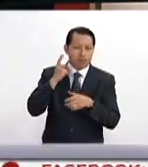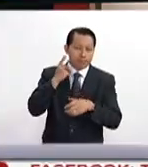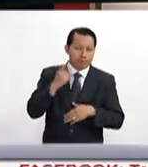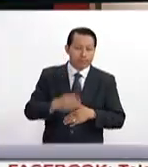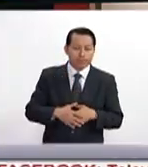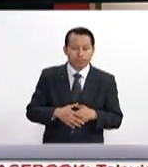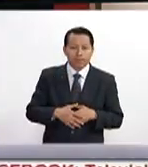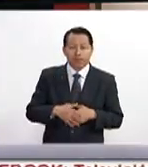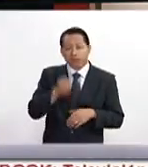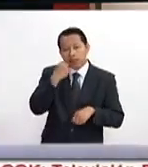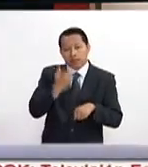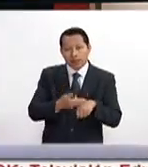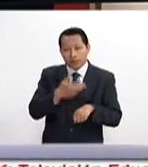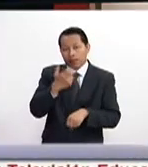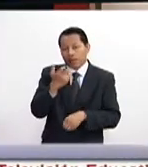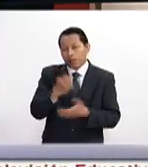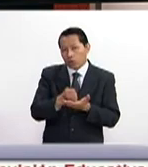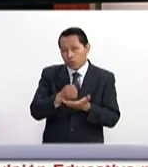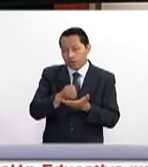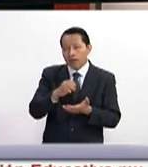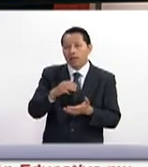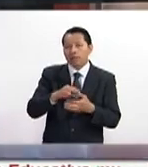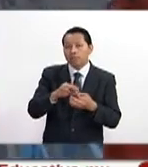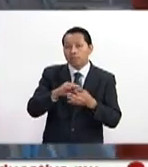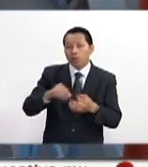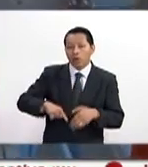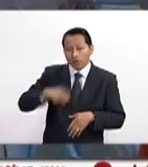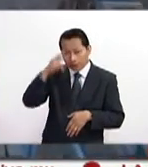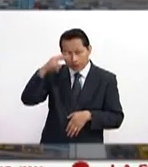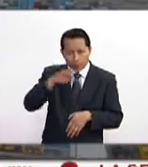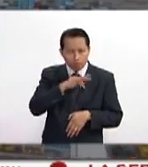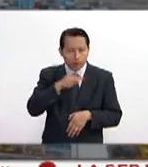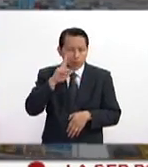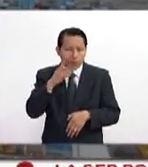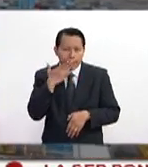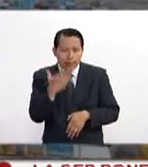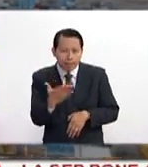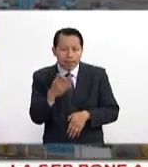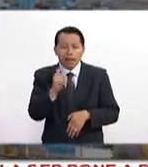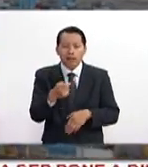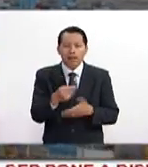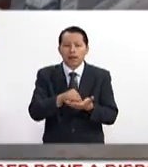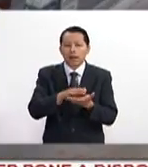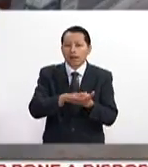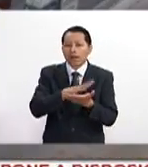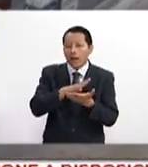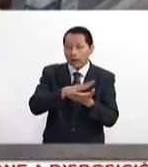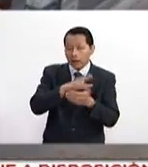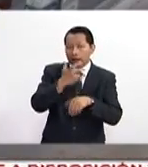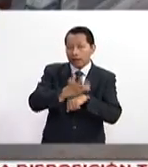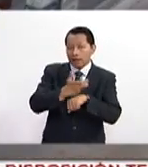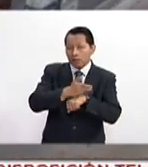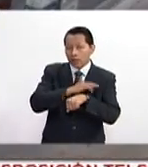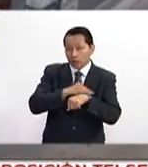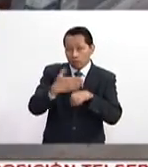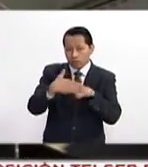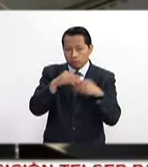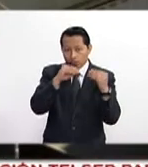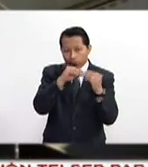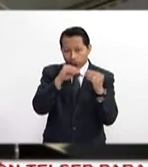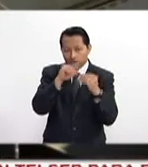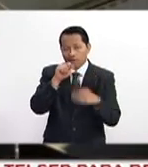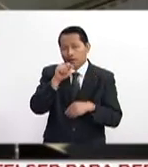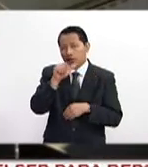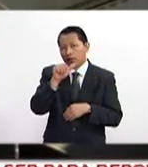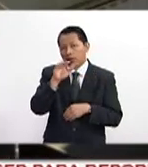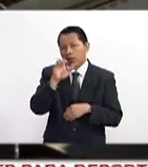Y la Secretaría de Economía informó que el Gobierno de México recibió con agrado los objetivos publicados por Estados Unidos para la renegociación del Tratado